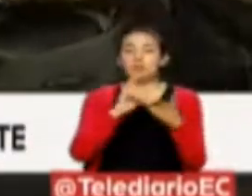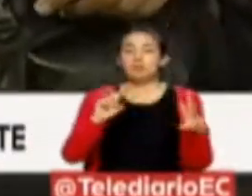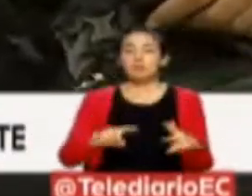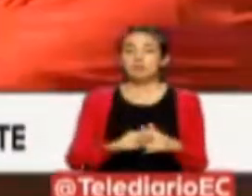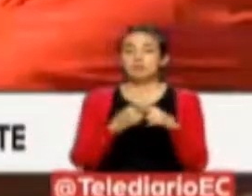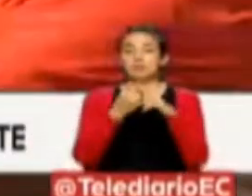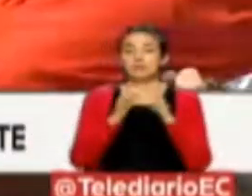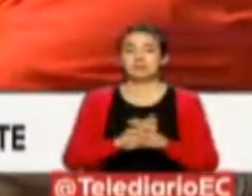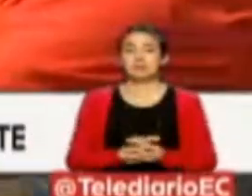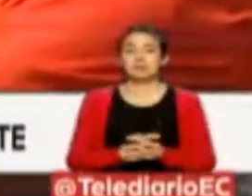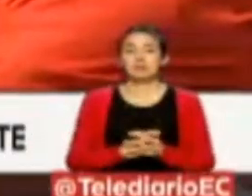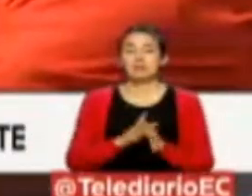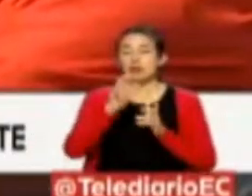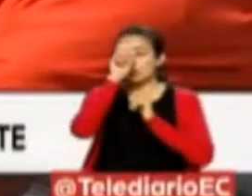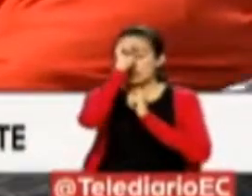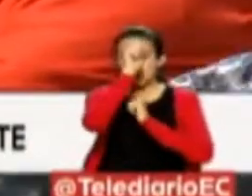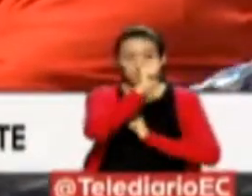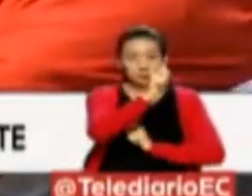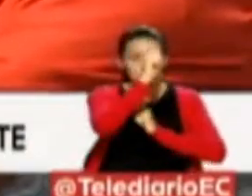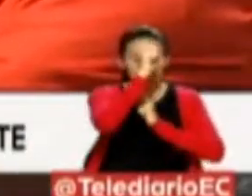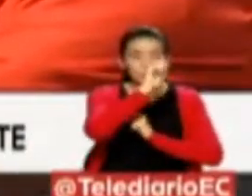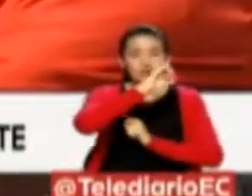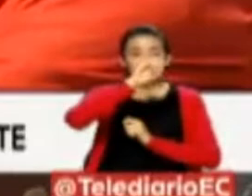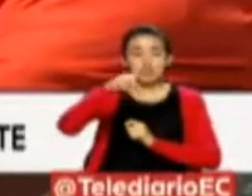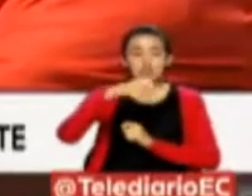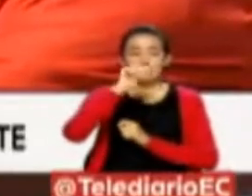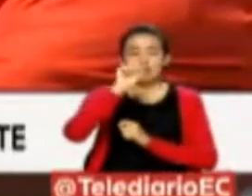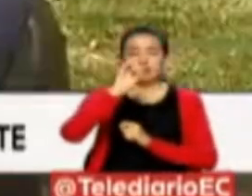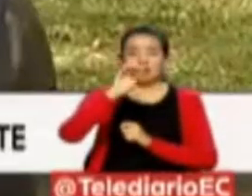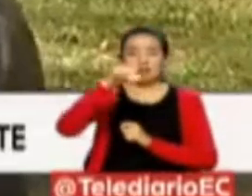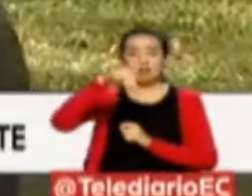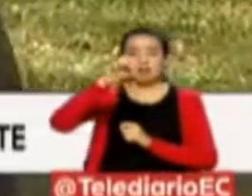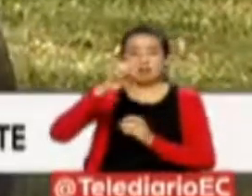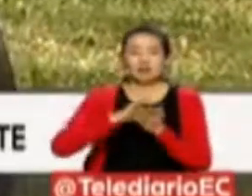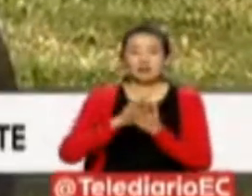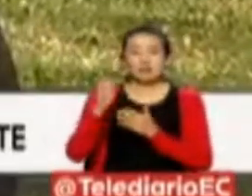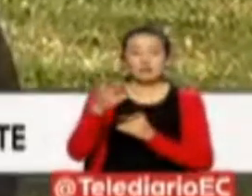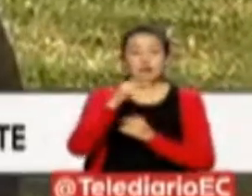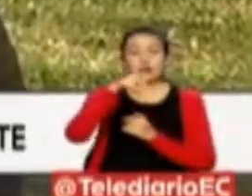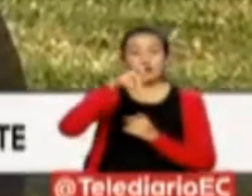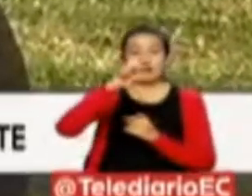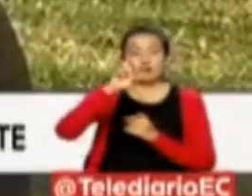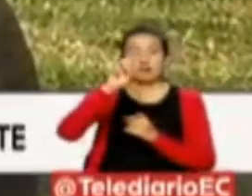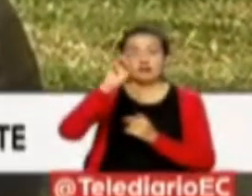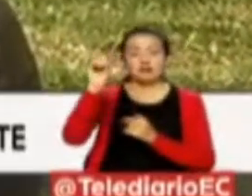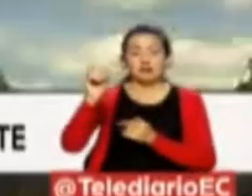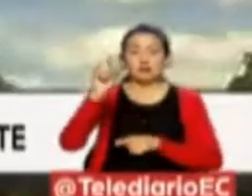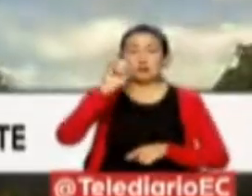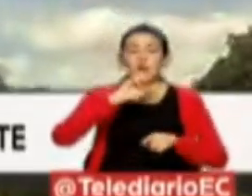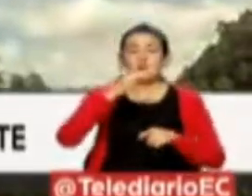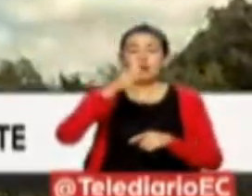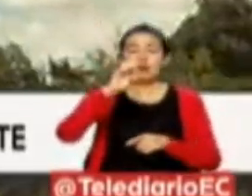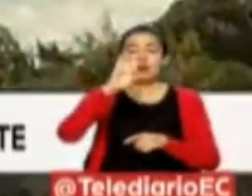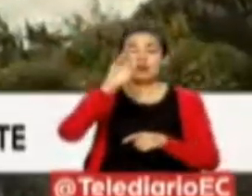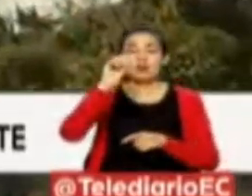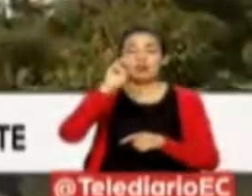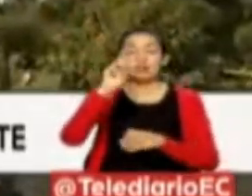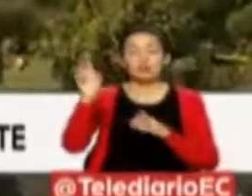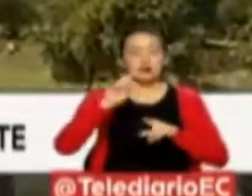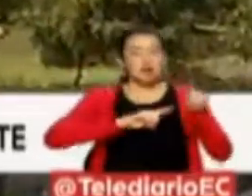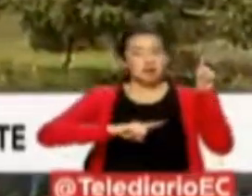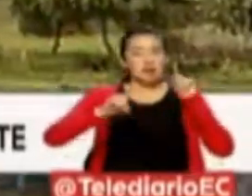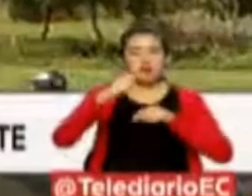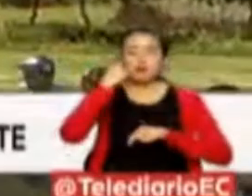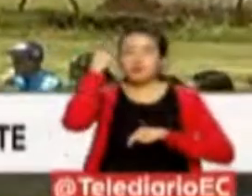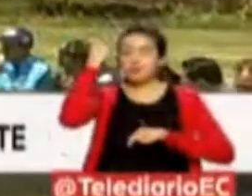deporte y en homenaje a jaime posó hipólito posó pedro rodríguez héctor chiles julio inba quan entre